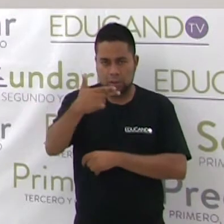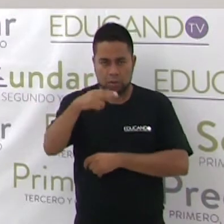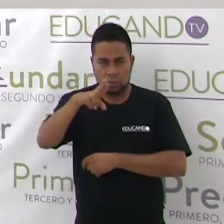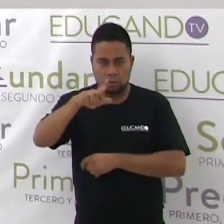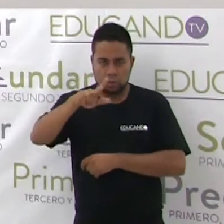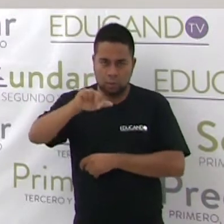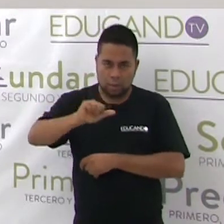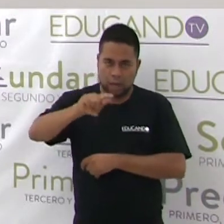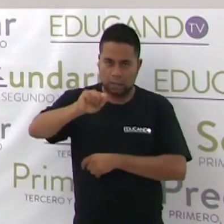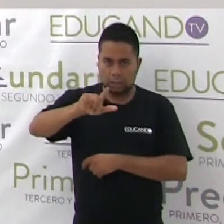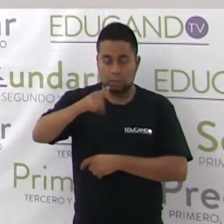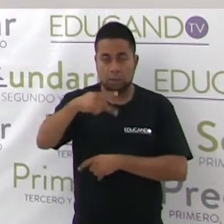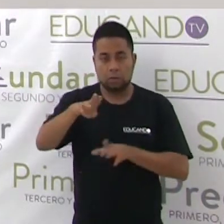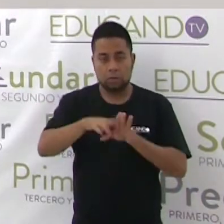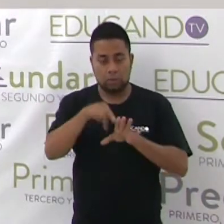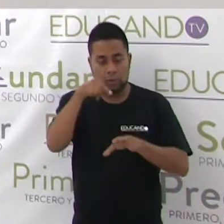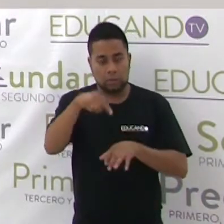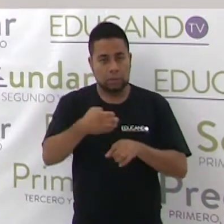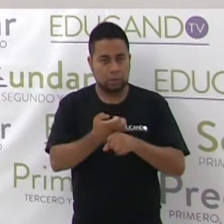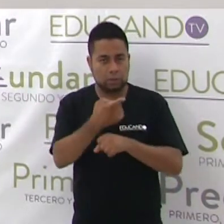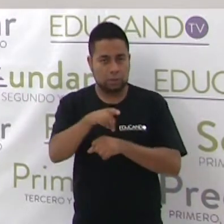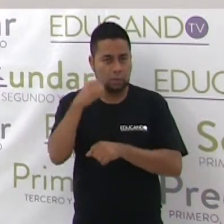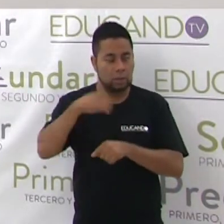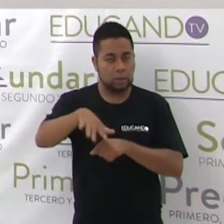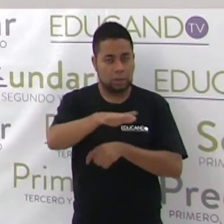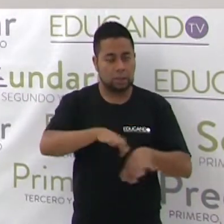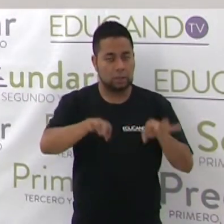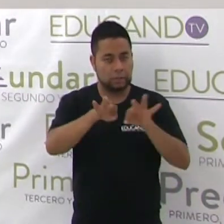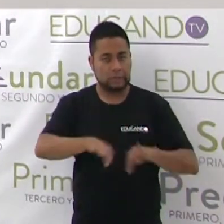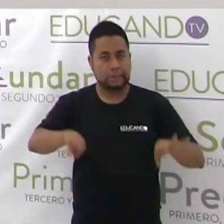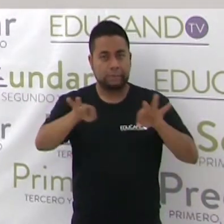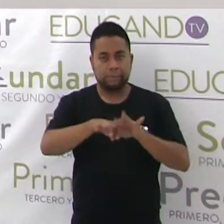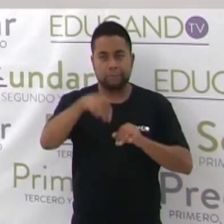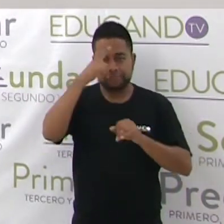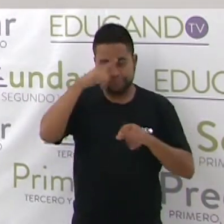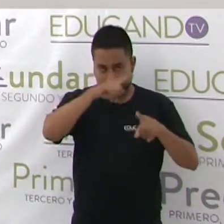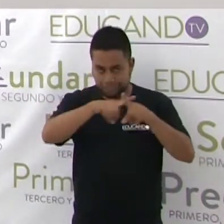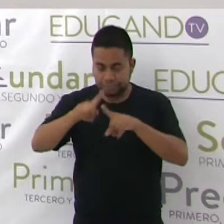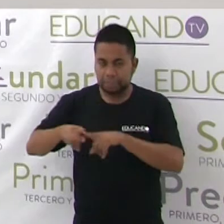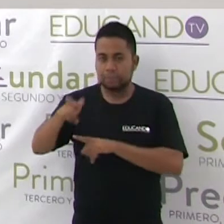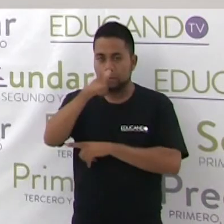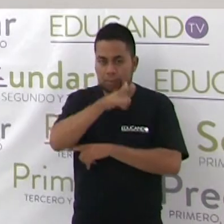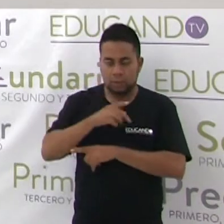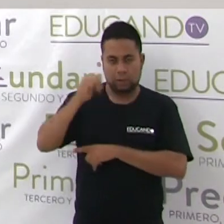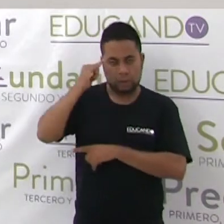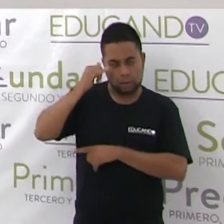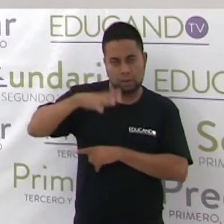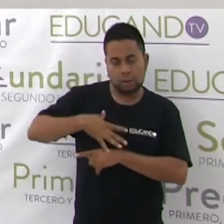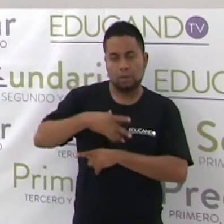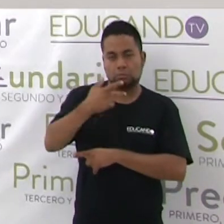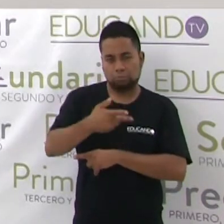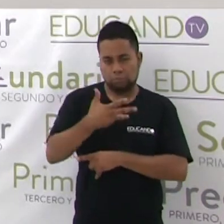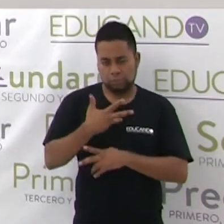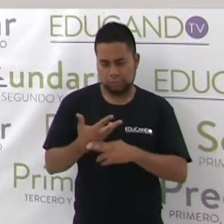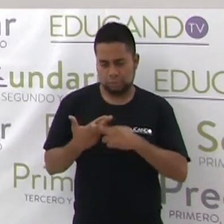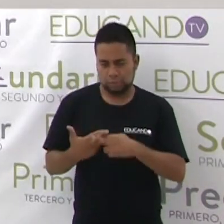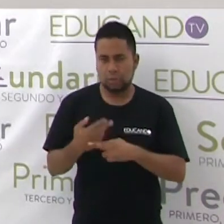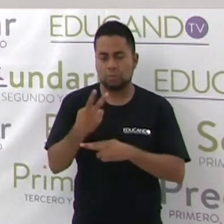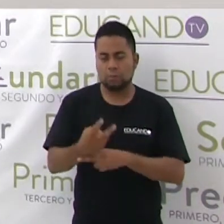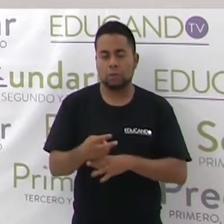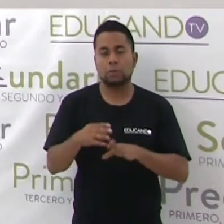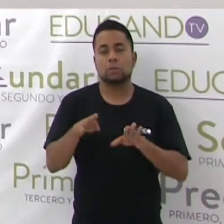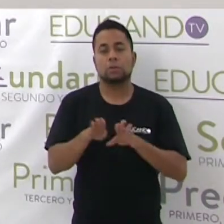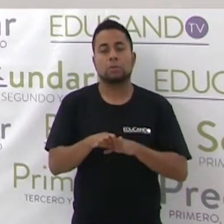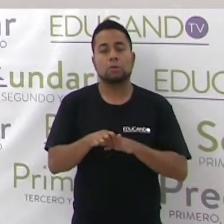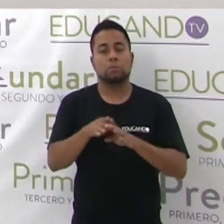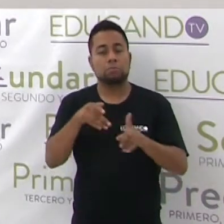por la importancia que tenemos en nuestro estado de Oaxaca, de toda la variedad de lenguas que contamos y que tenemos, es por esto que nos